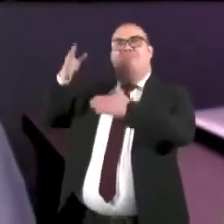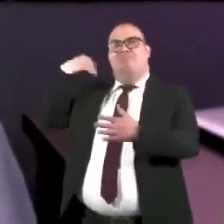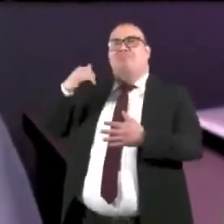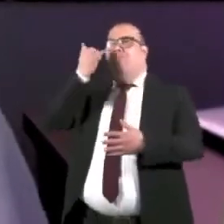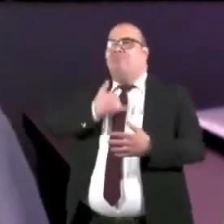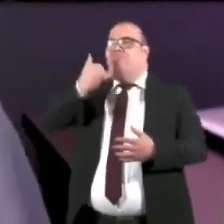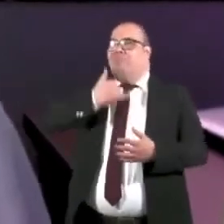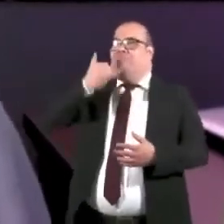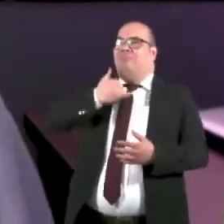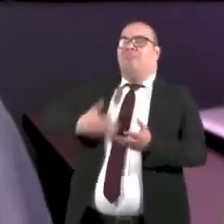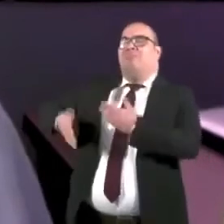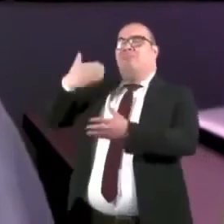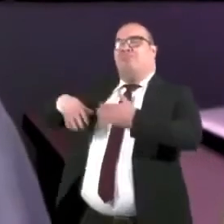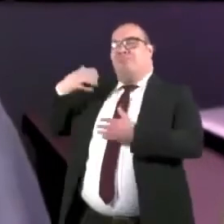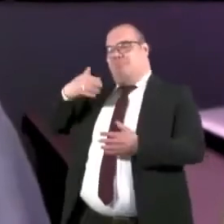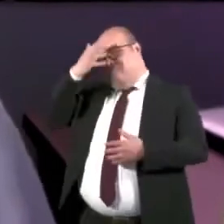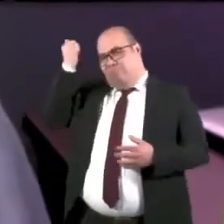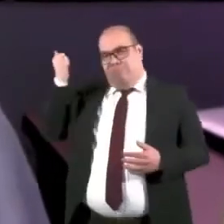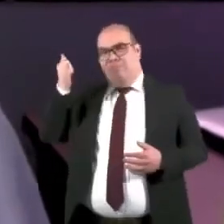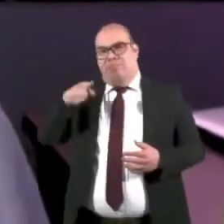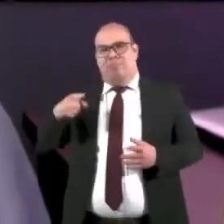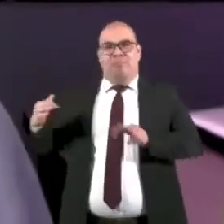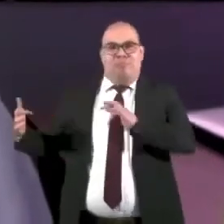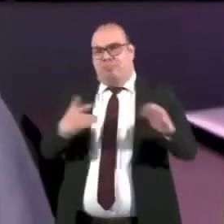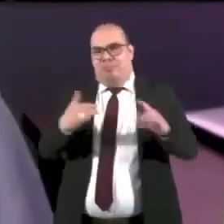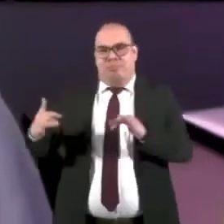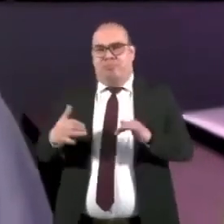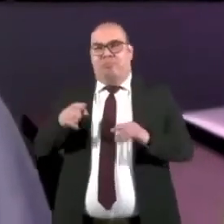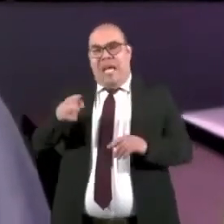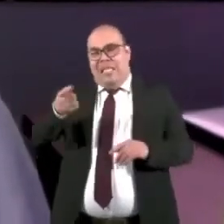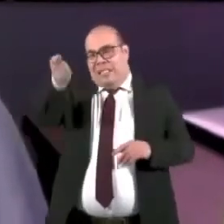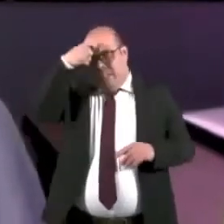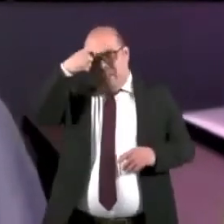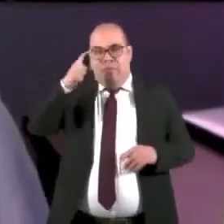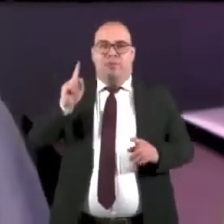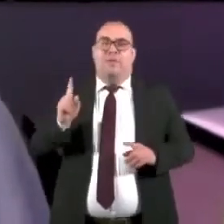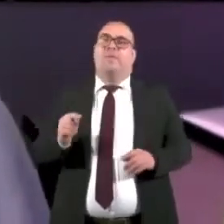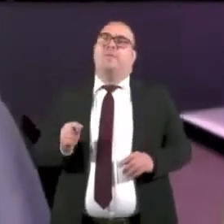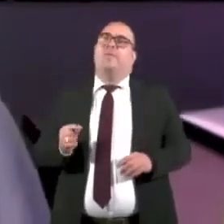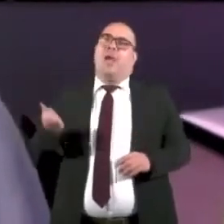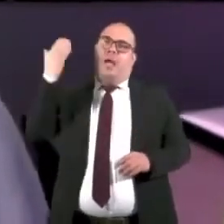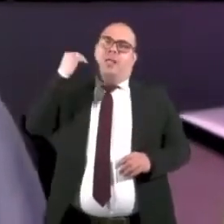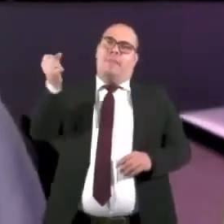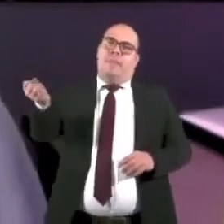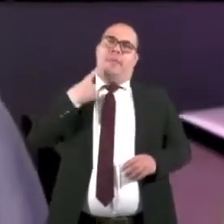antes, de los acuerdos atrás, lo que fue la confrontación. A mí me preguntaban,